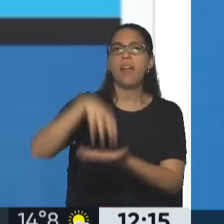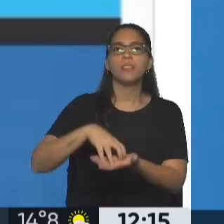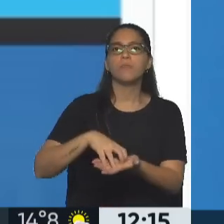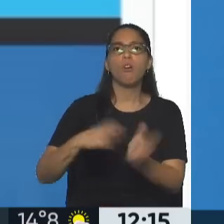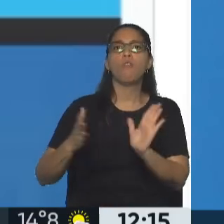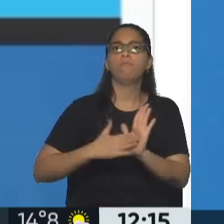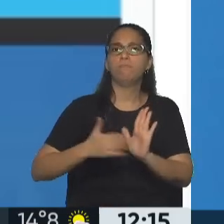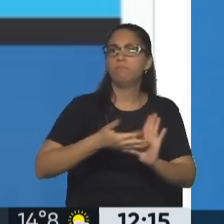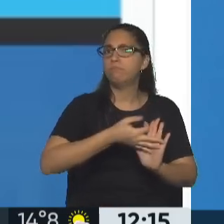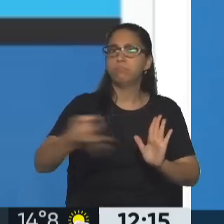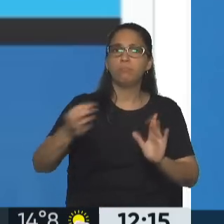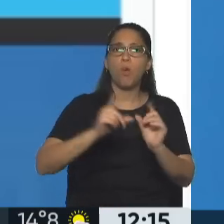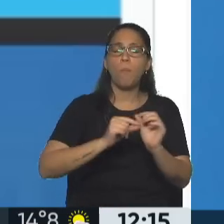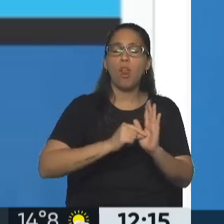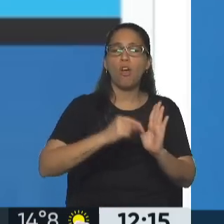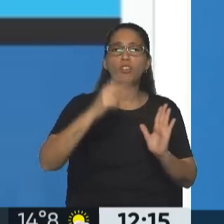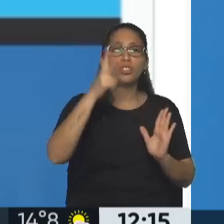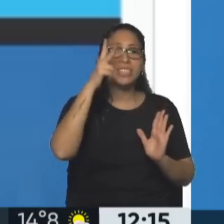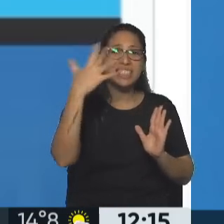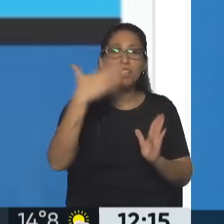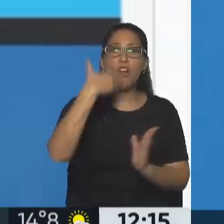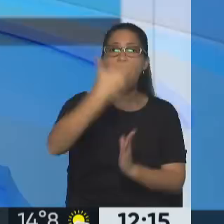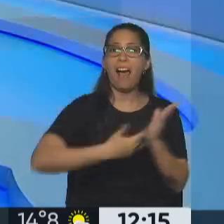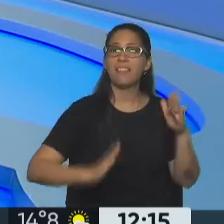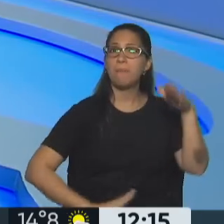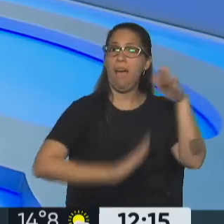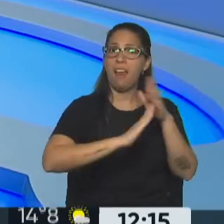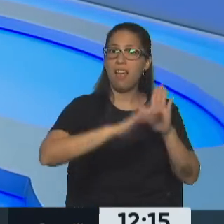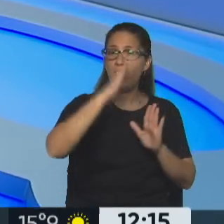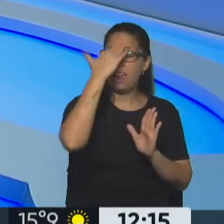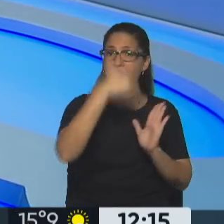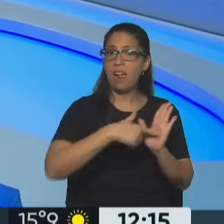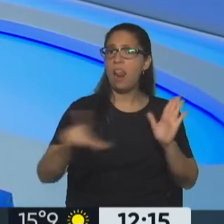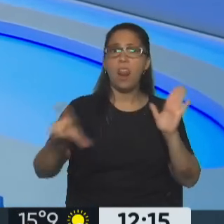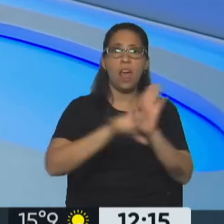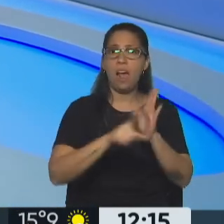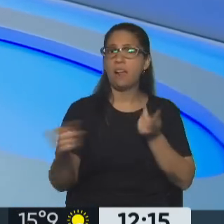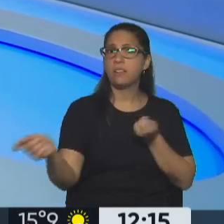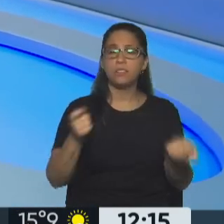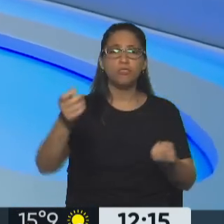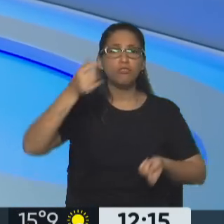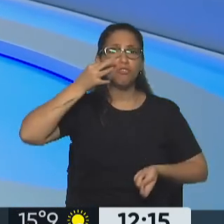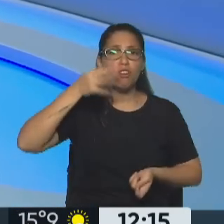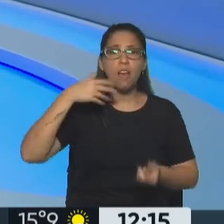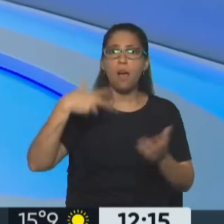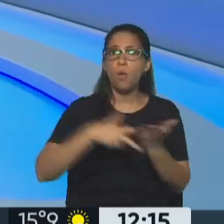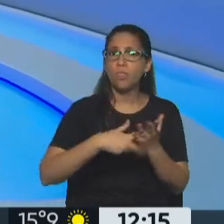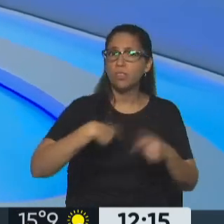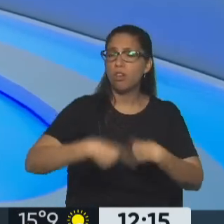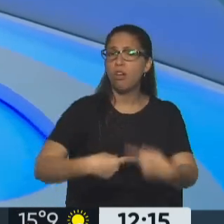que por el artículo 85 de la Carta Magna tiene el control de legalidad, gestión y auditoría de toda la